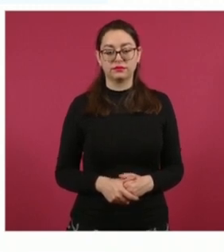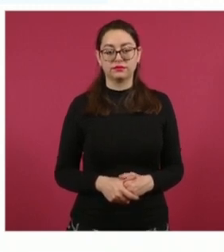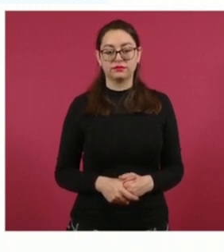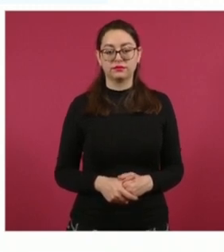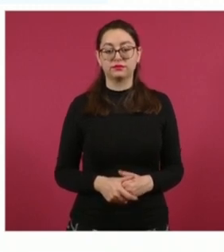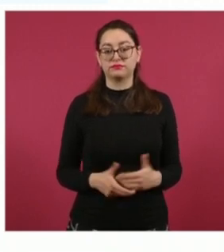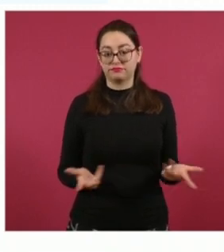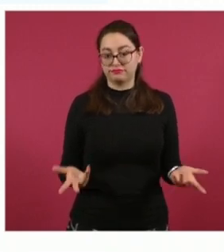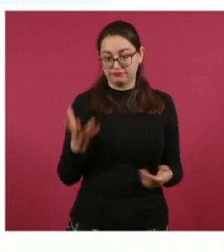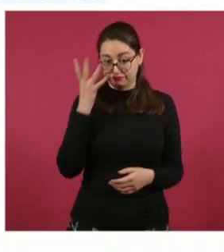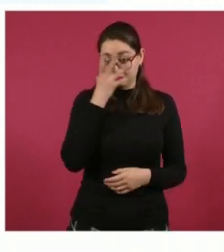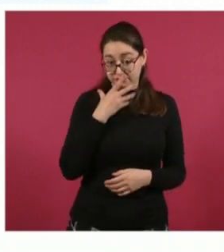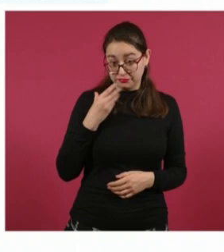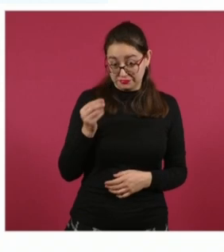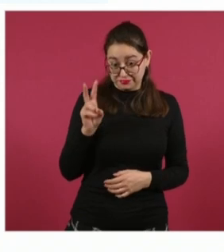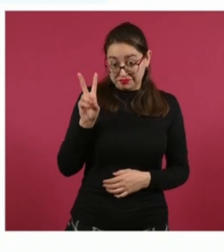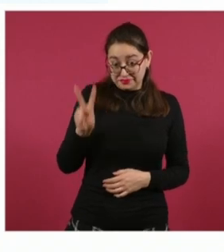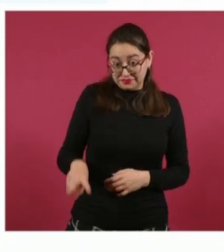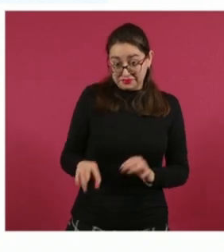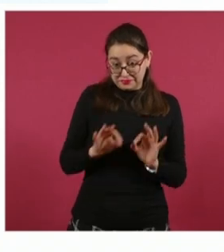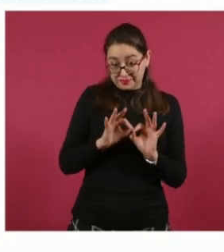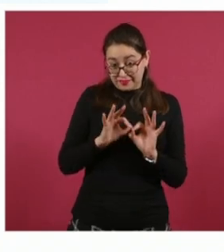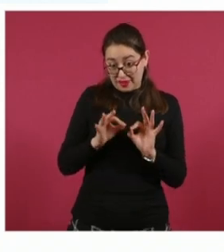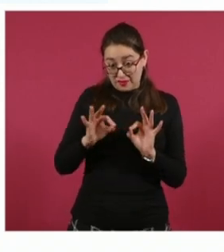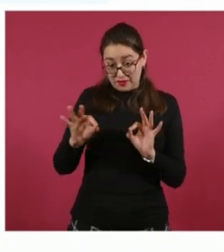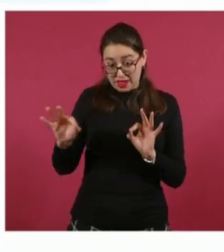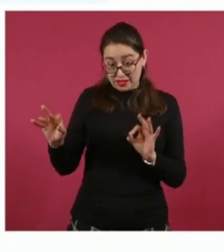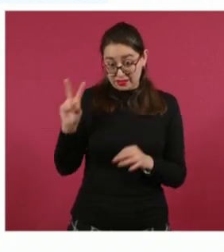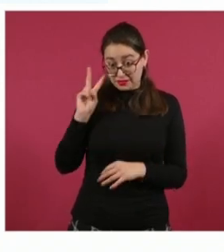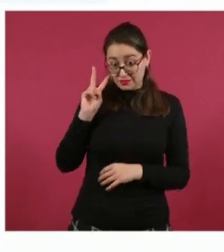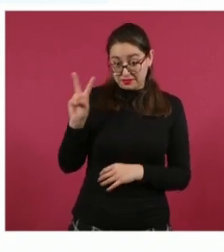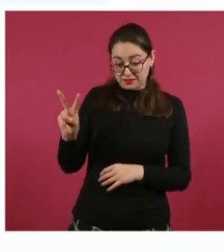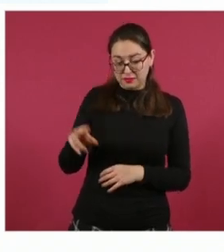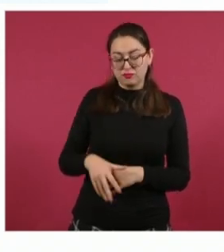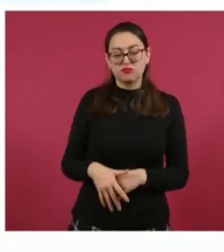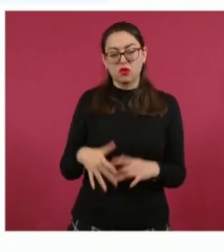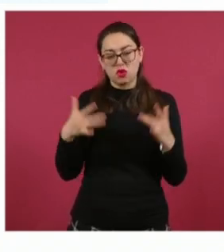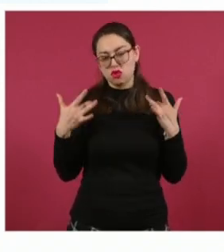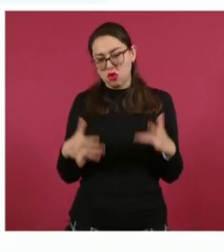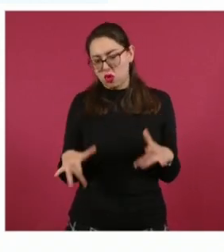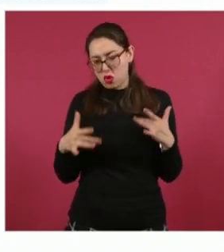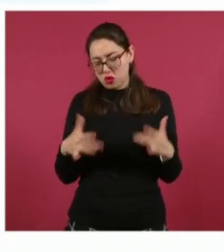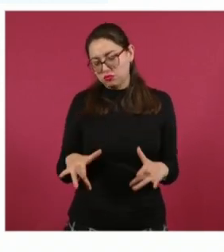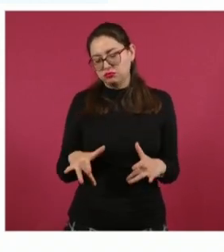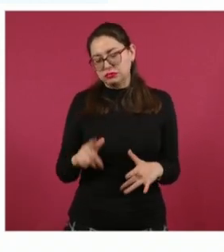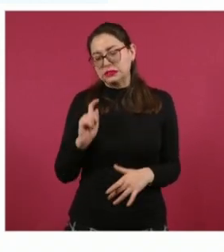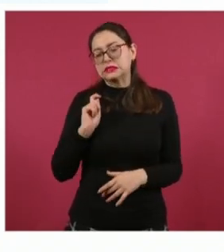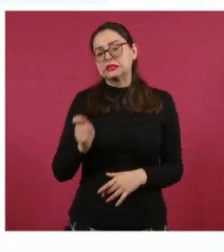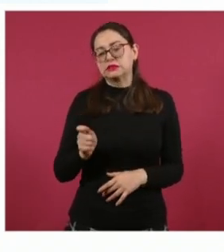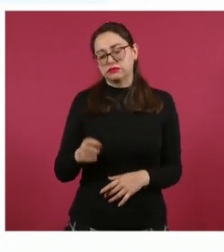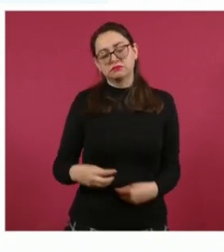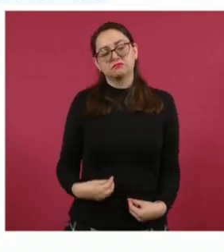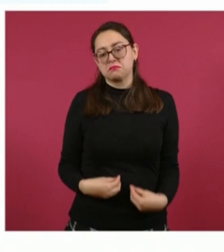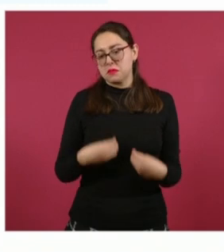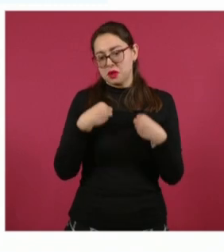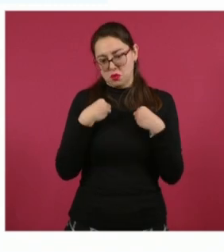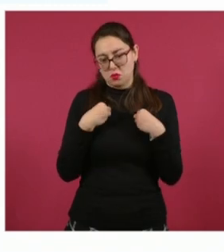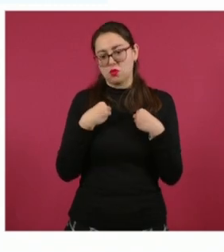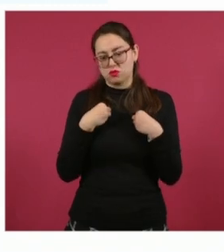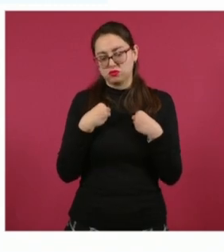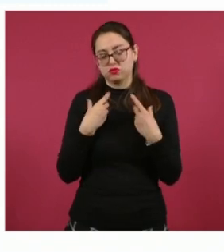Poco no es bellísima, si sientes dolor estás vivo,